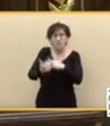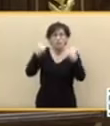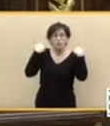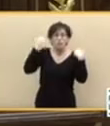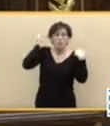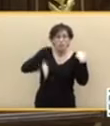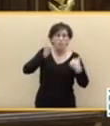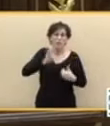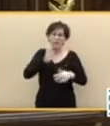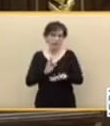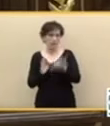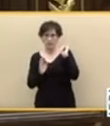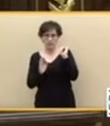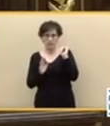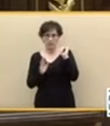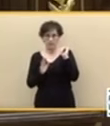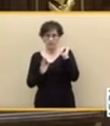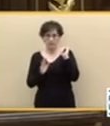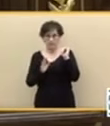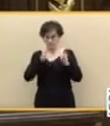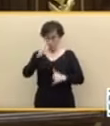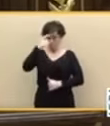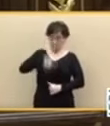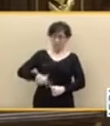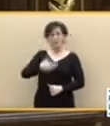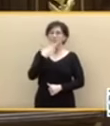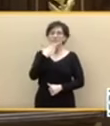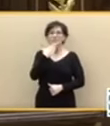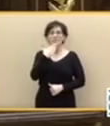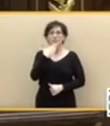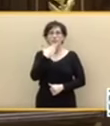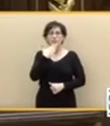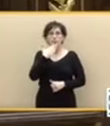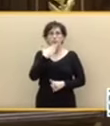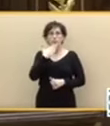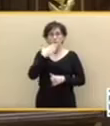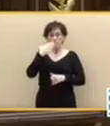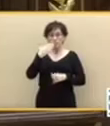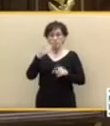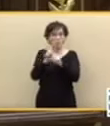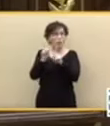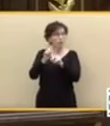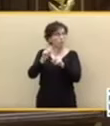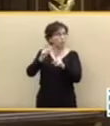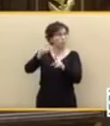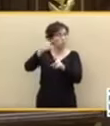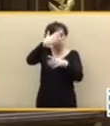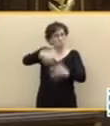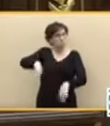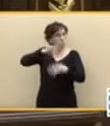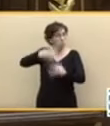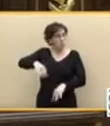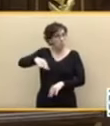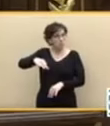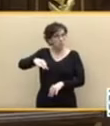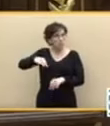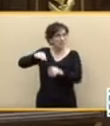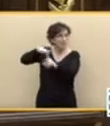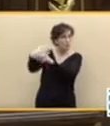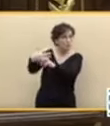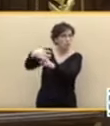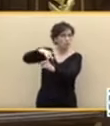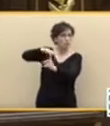del partícipe supone por definición que éste no tiene ningún conocimiento de los hechos delictivos, que es